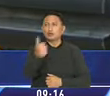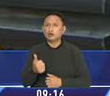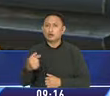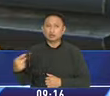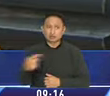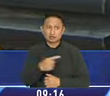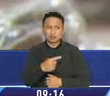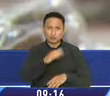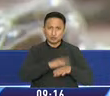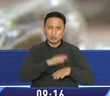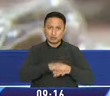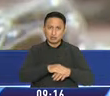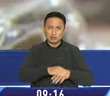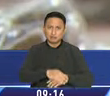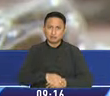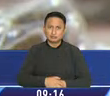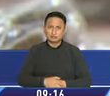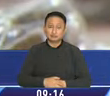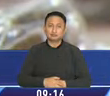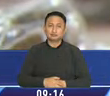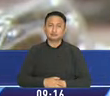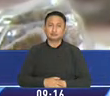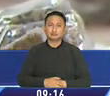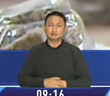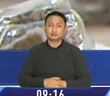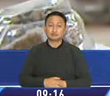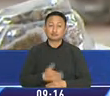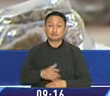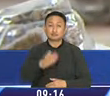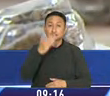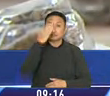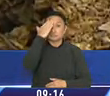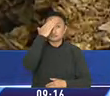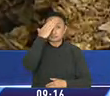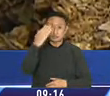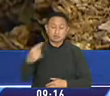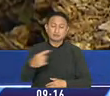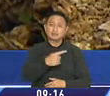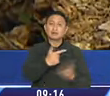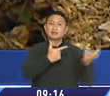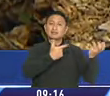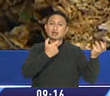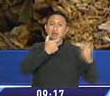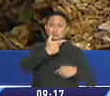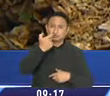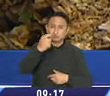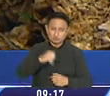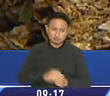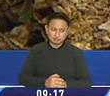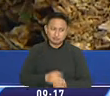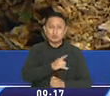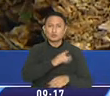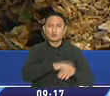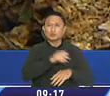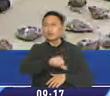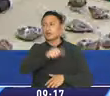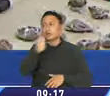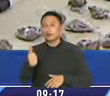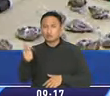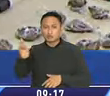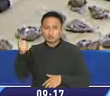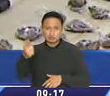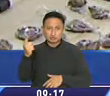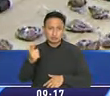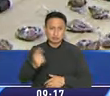estarían vinculados los individuos poder determinar si Estas armas de fuego están relacionadas con algunos hechos